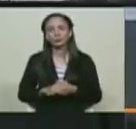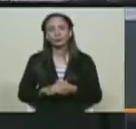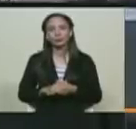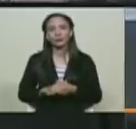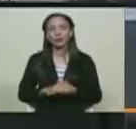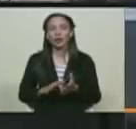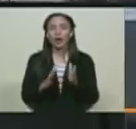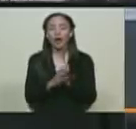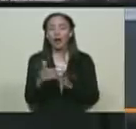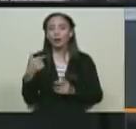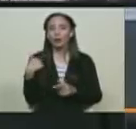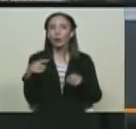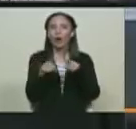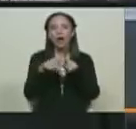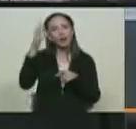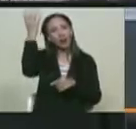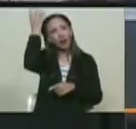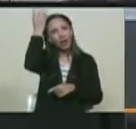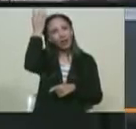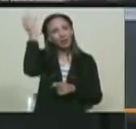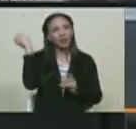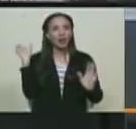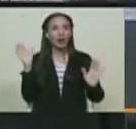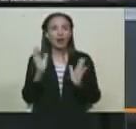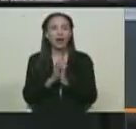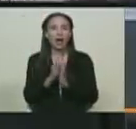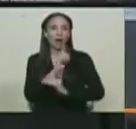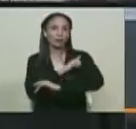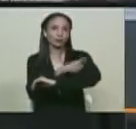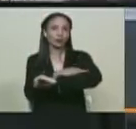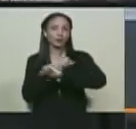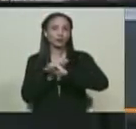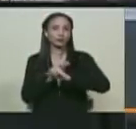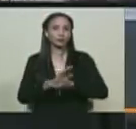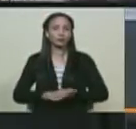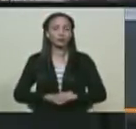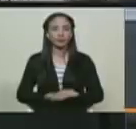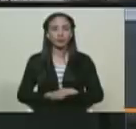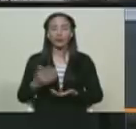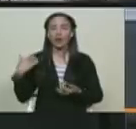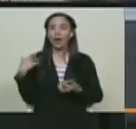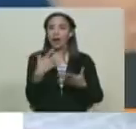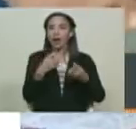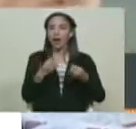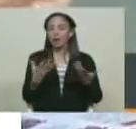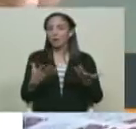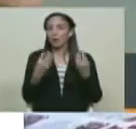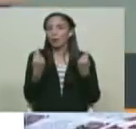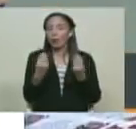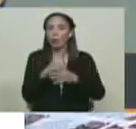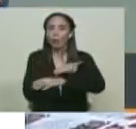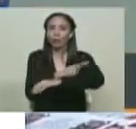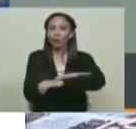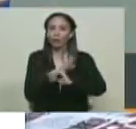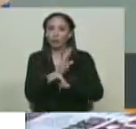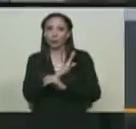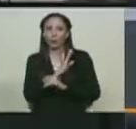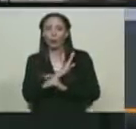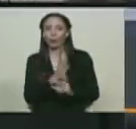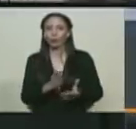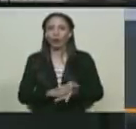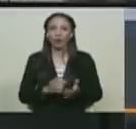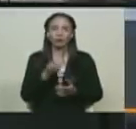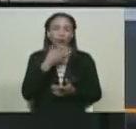Actuaban como princesas, como príncipes del poder. Se creían herederos del poder.